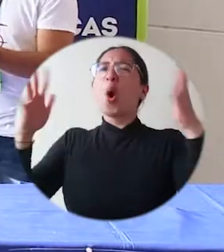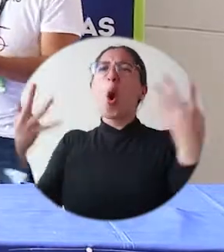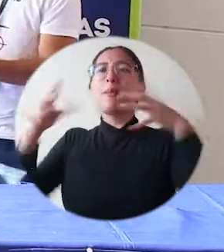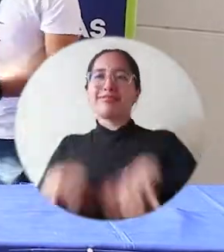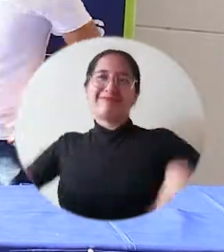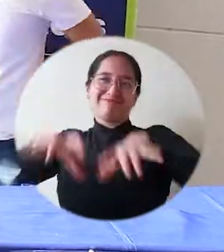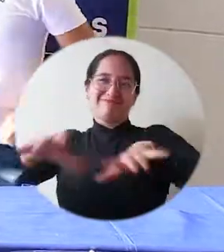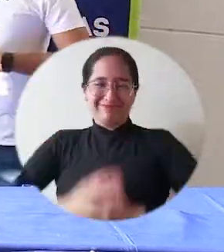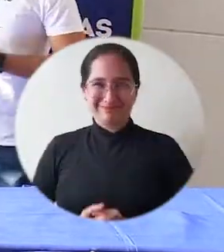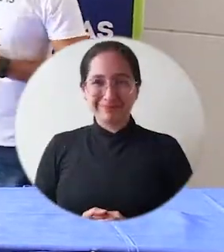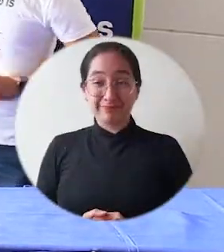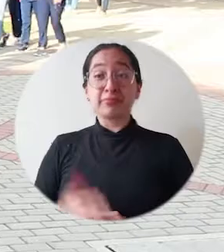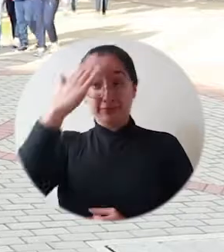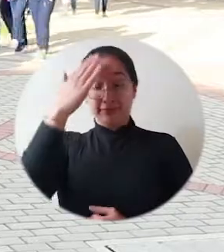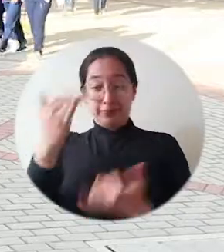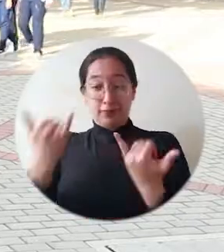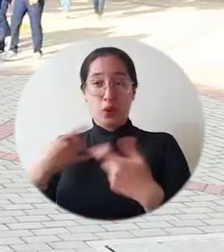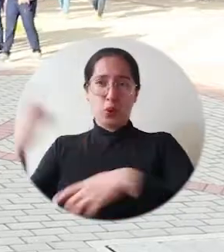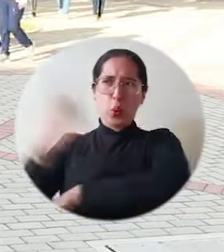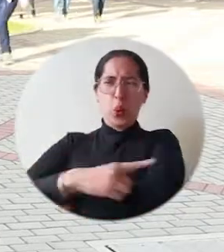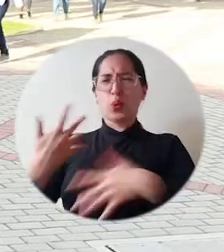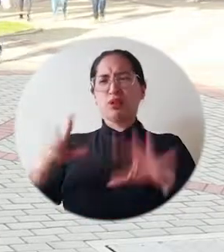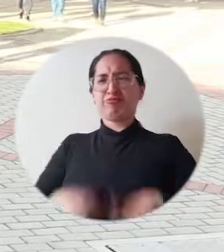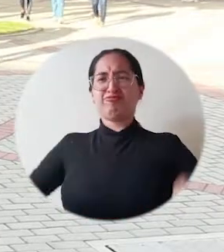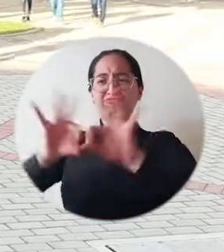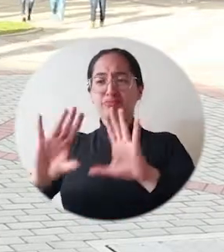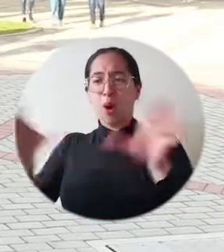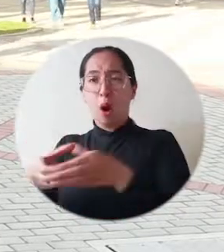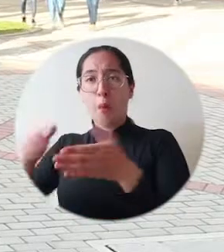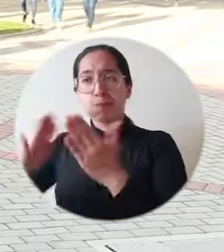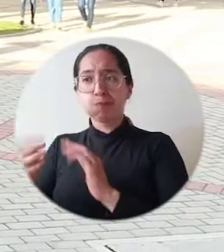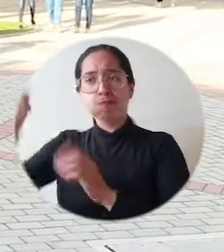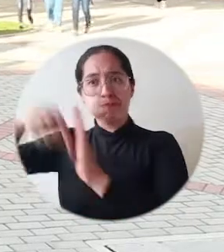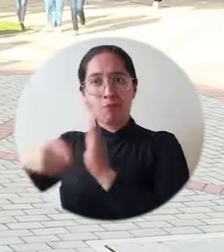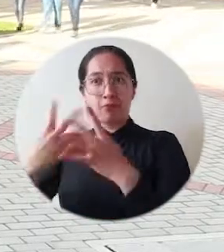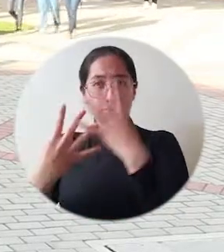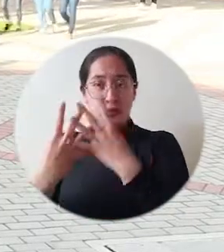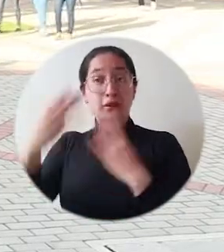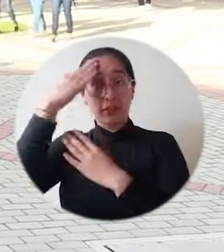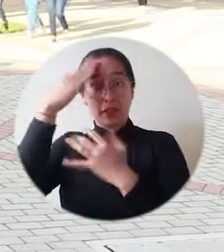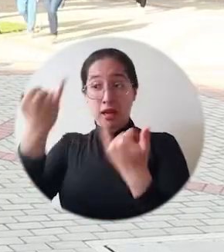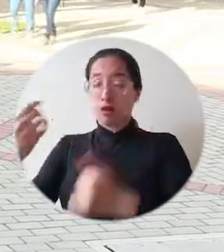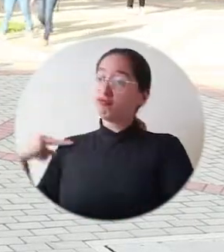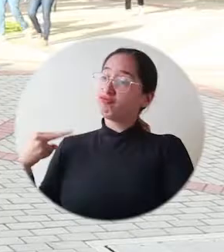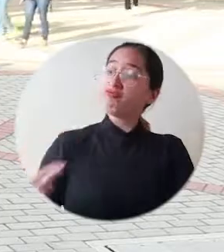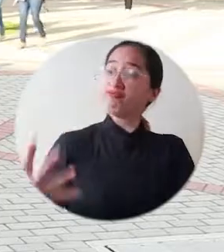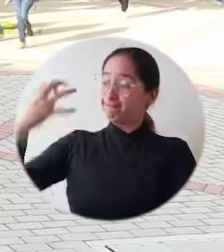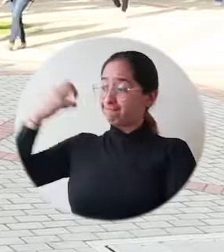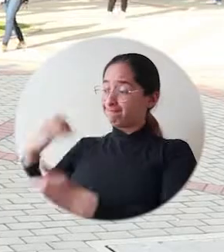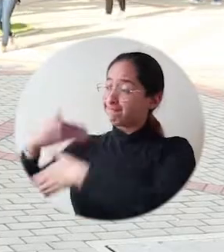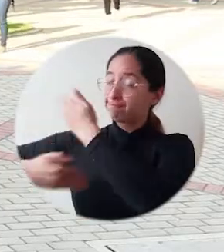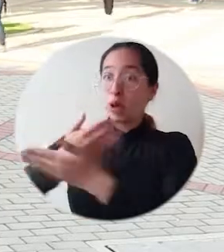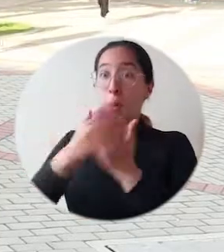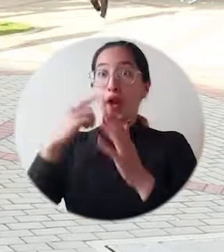y académicas. Saben que es un día importante para la comunidad matemática, ya que a lo largo de la historia, calcular